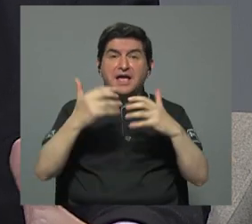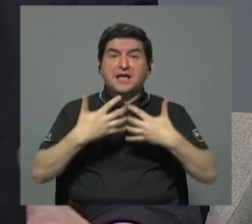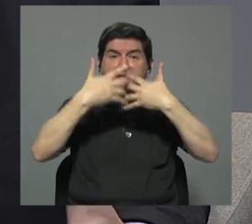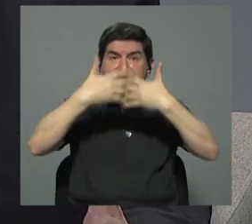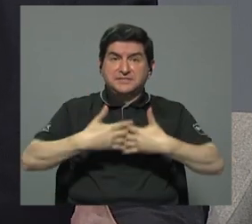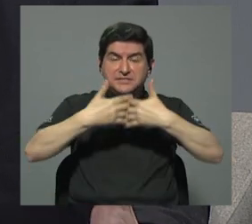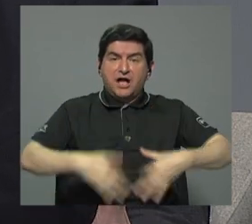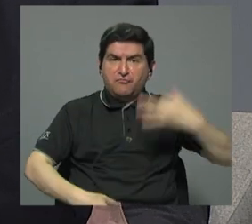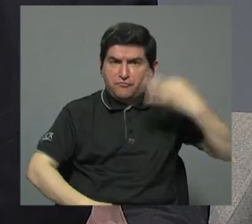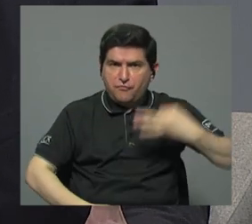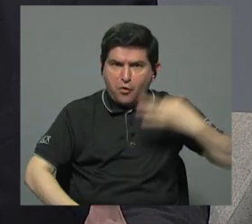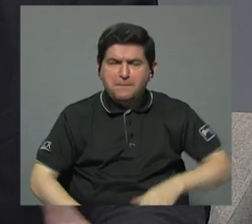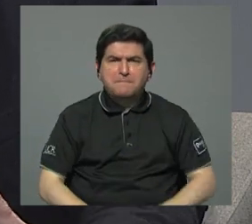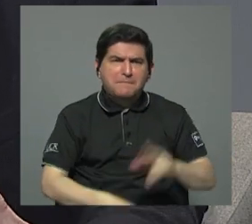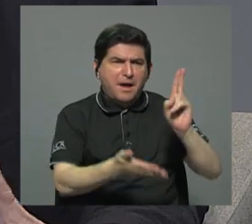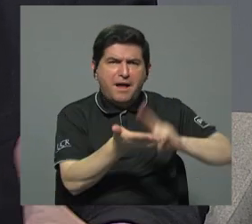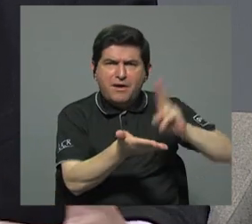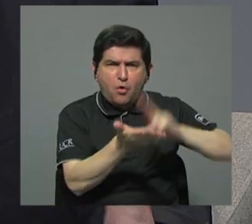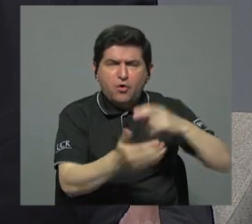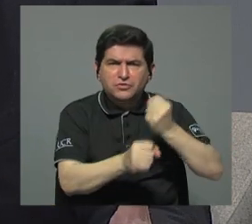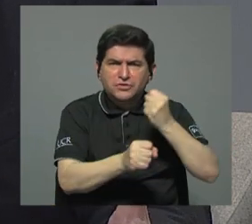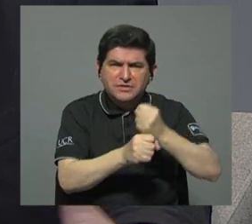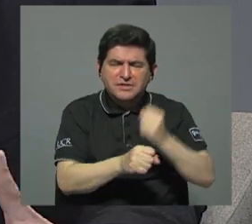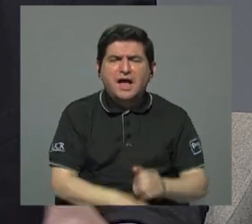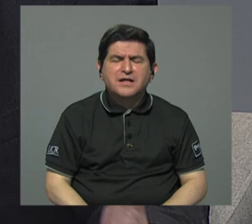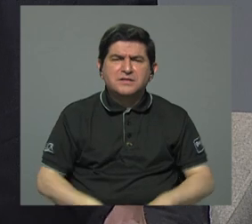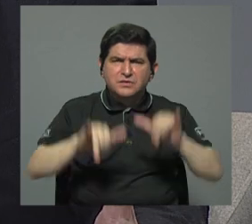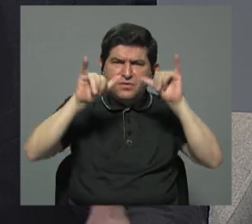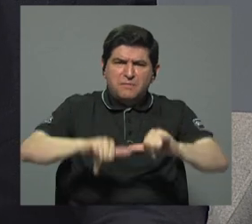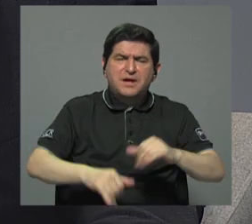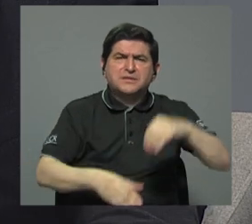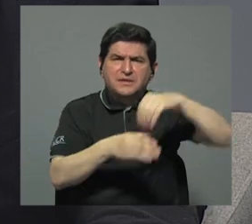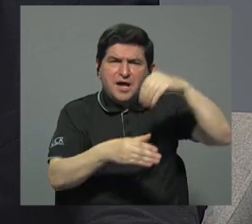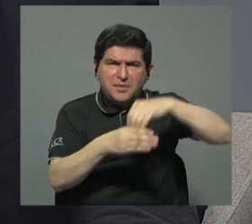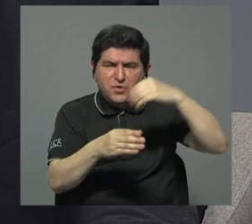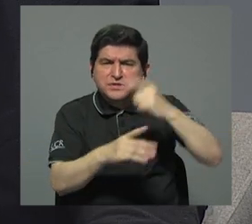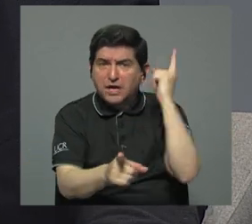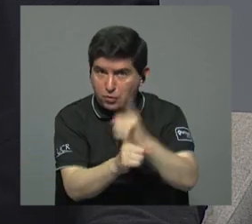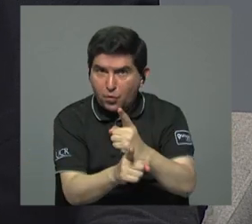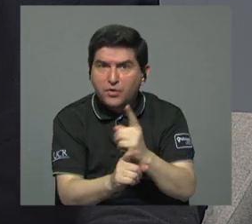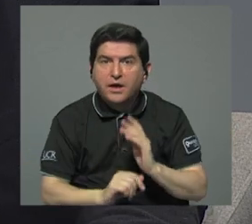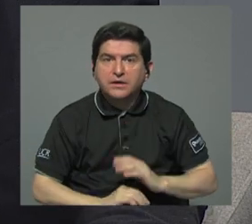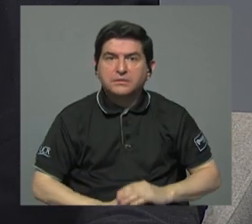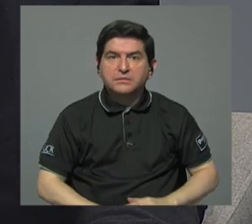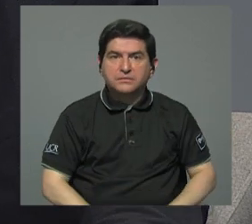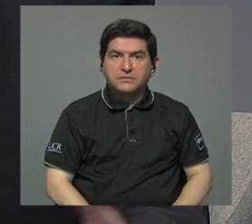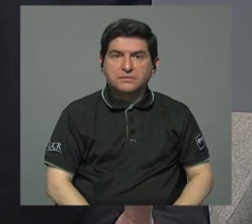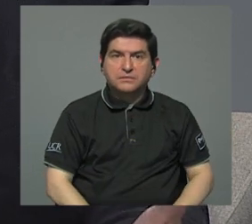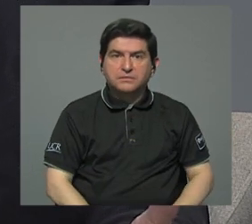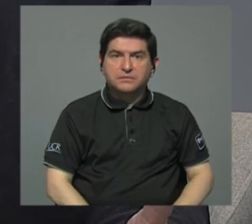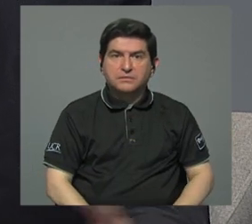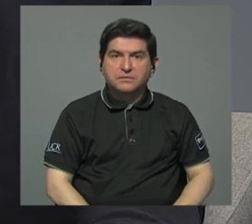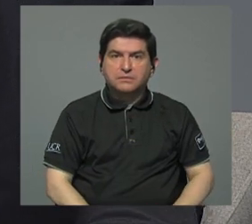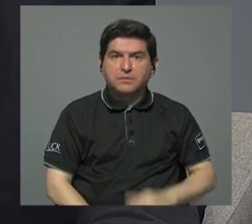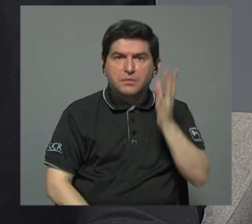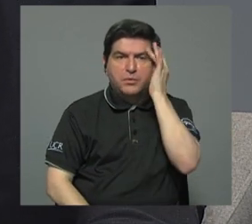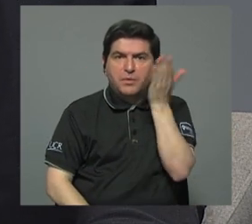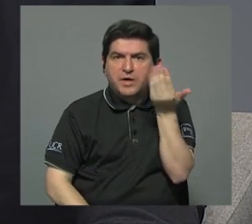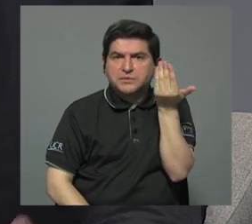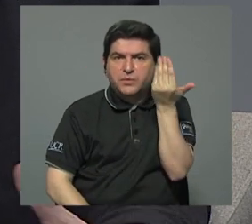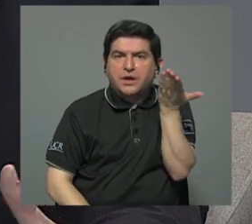de manera formal contratando a sus trabajadores, están sosteniendo, aportando lo que deberían de aportar, ¿cuál es su